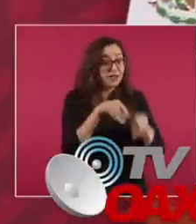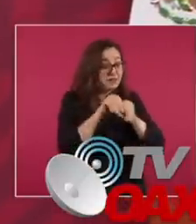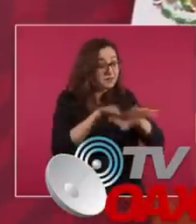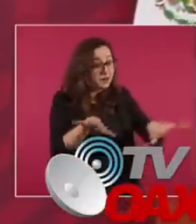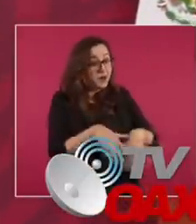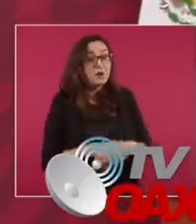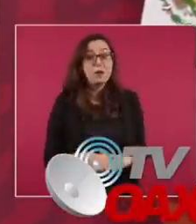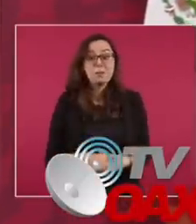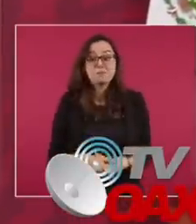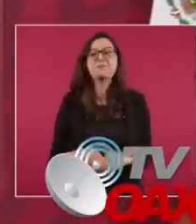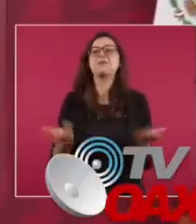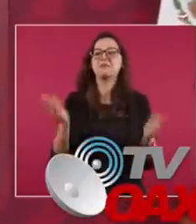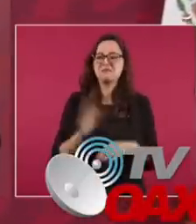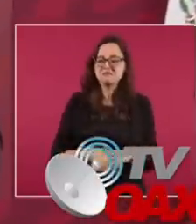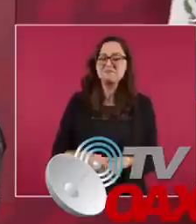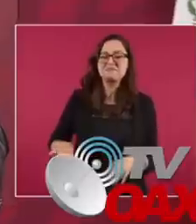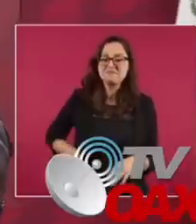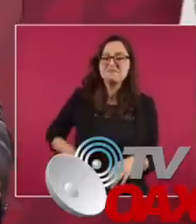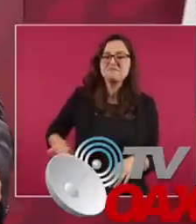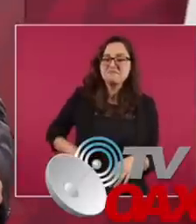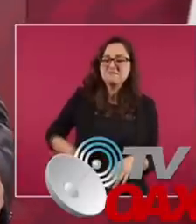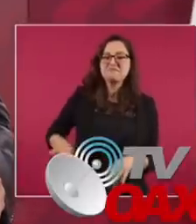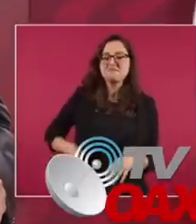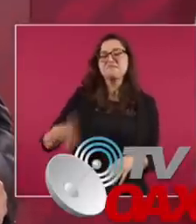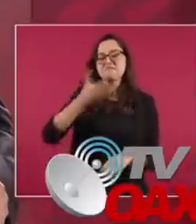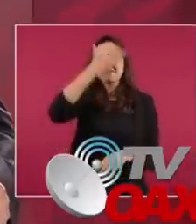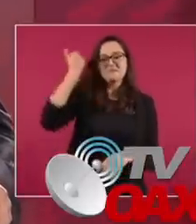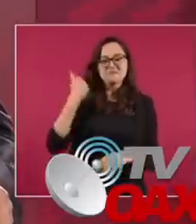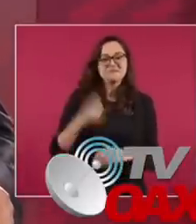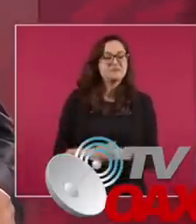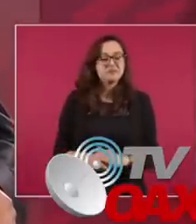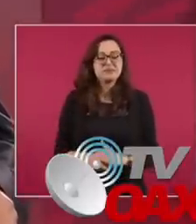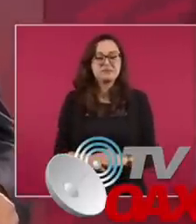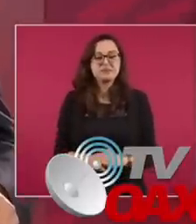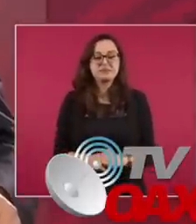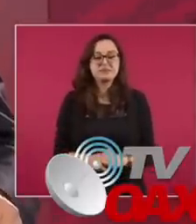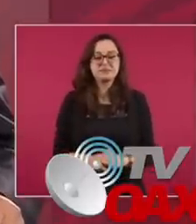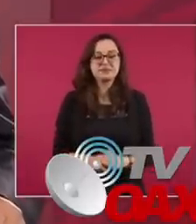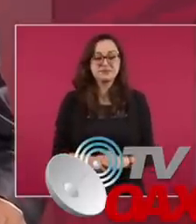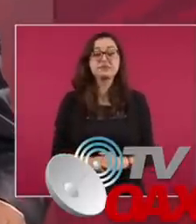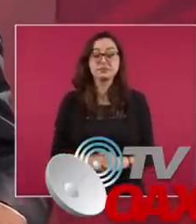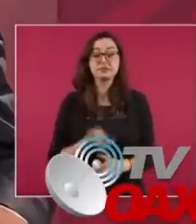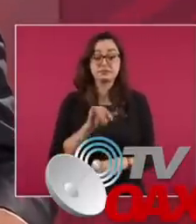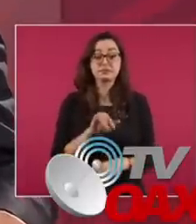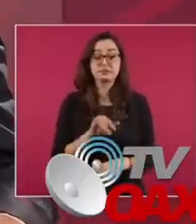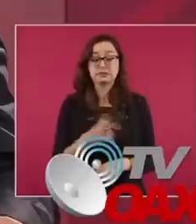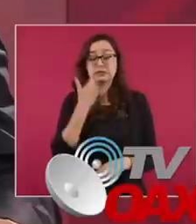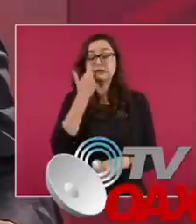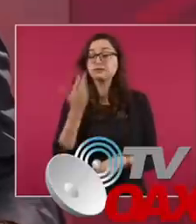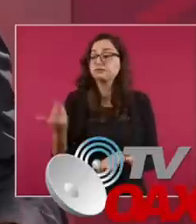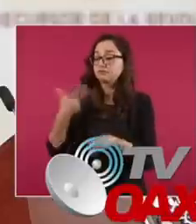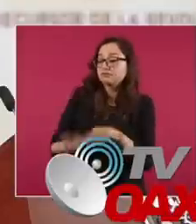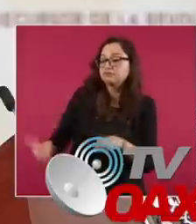Estaba curioso. Ah, no sabía. ¿Sí? Estoy feliz. Sí. Sí, se está trabajando en